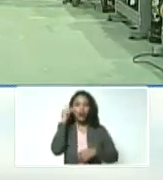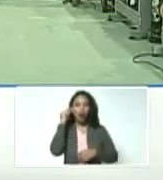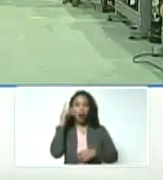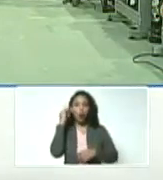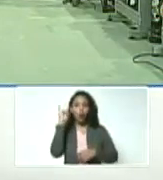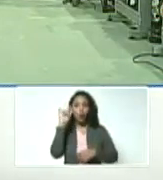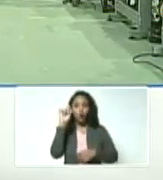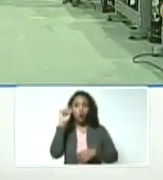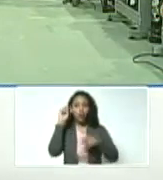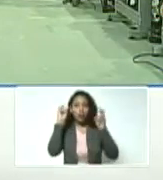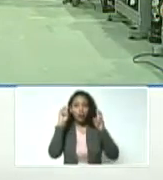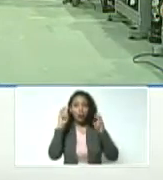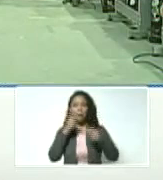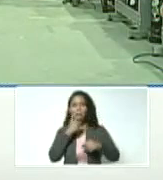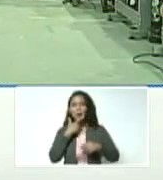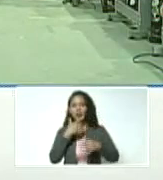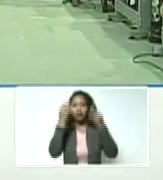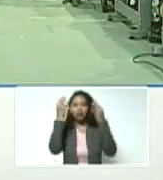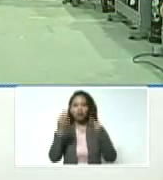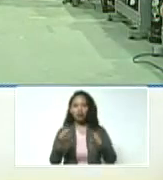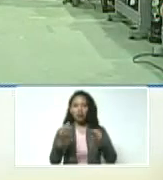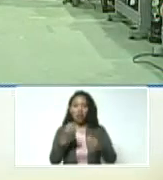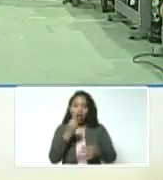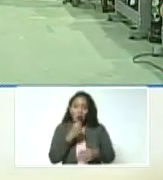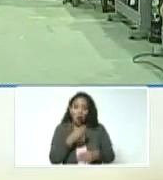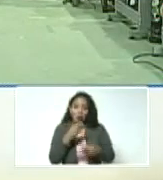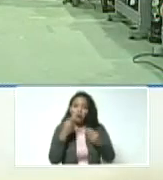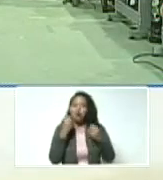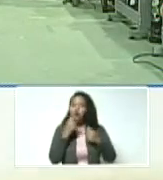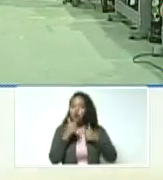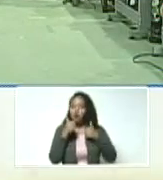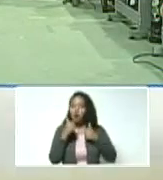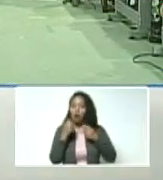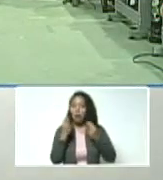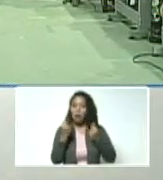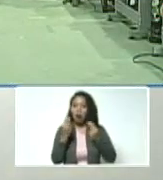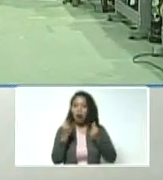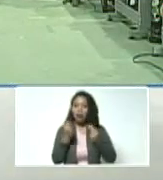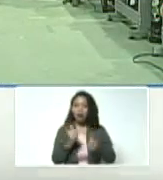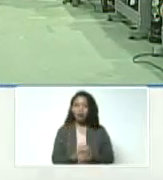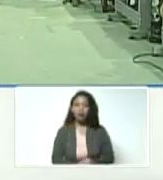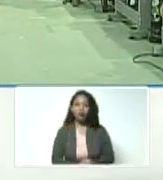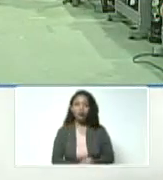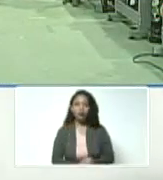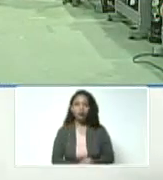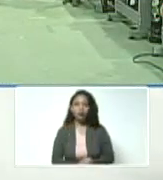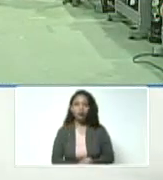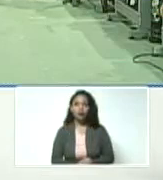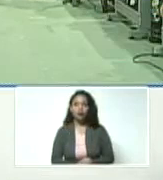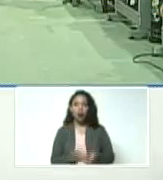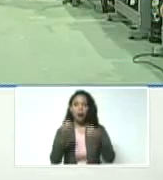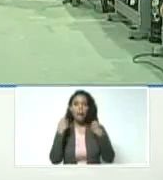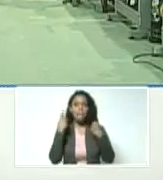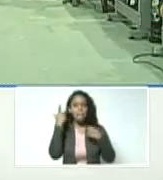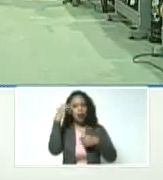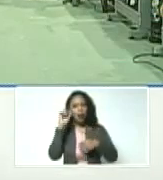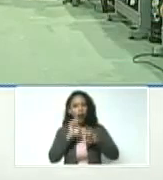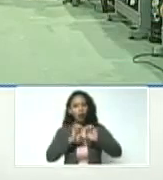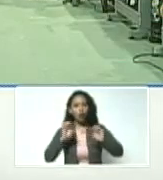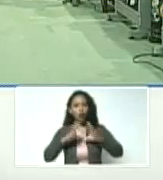oferta bonita, de calidad y bueno, a buen precio, a buen precio. Por la educación,